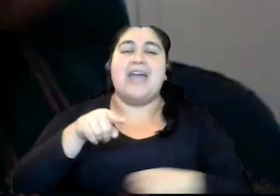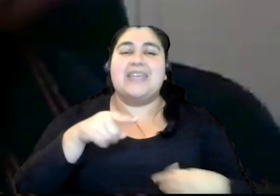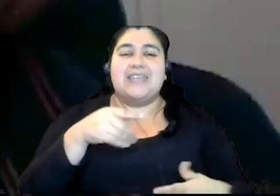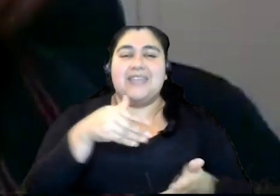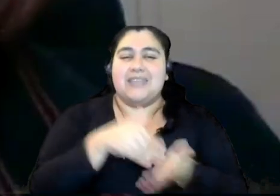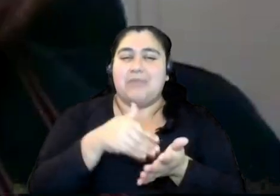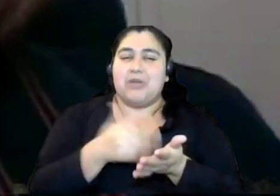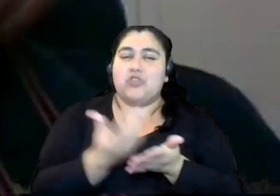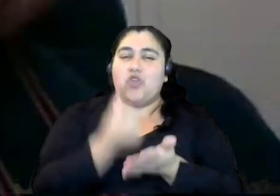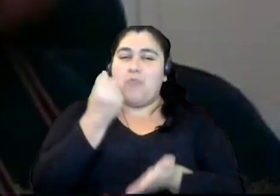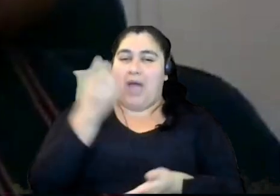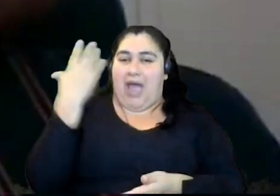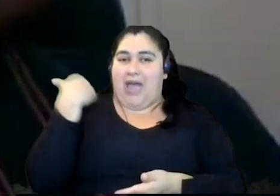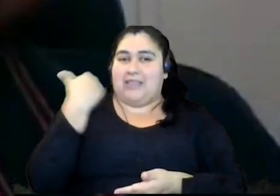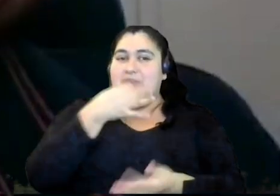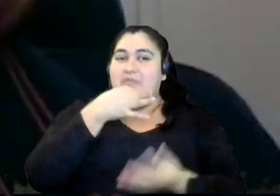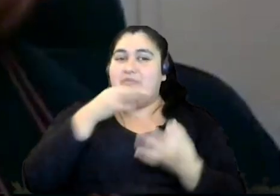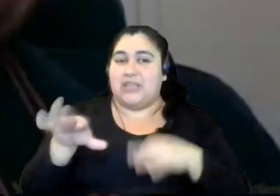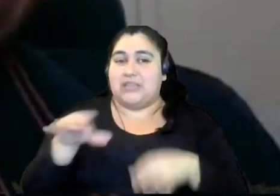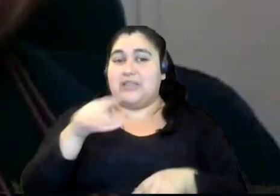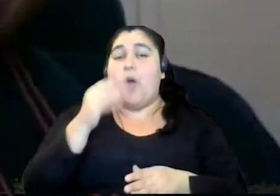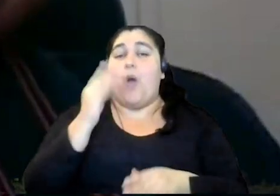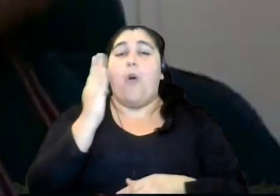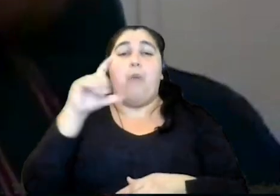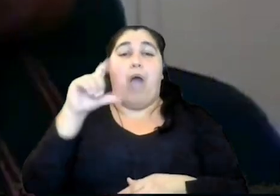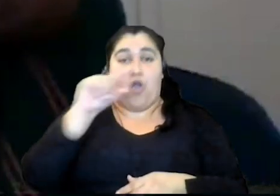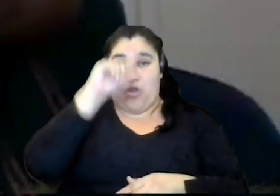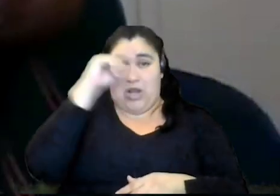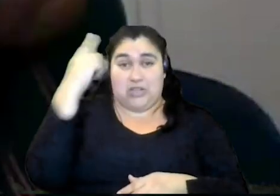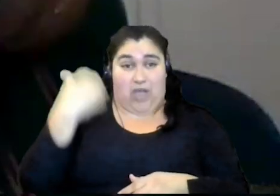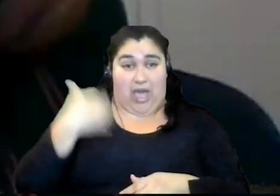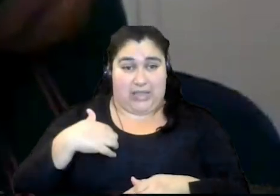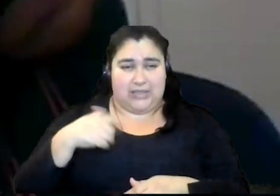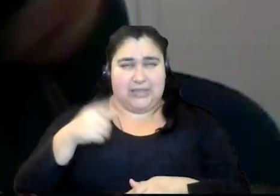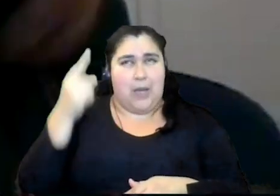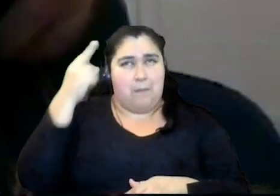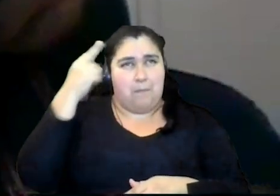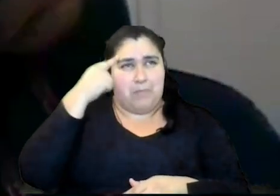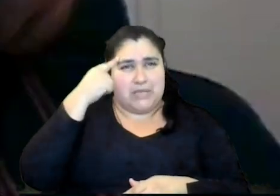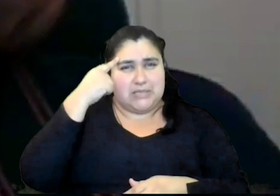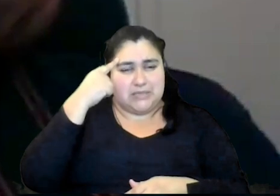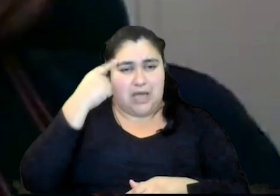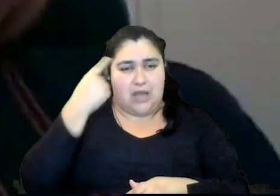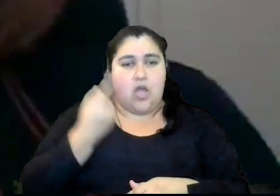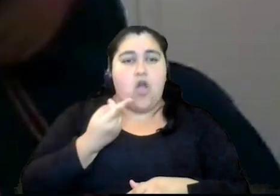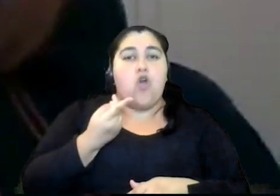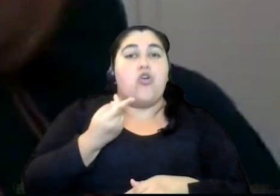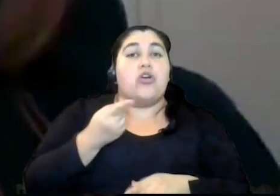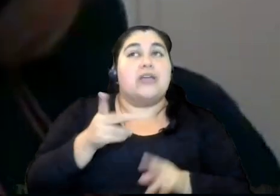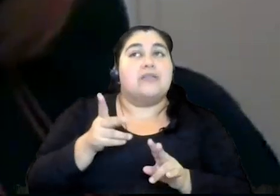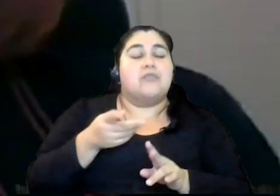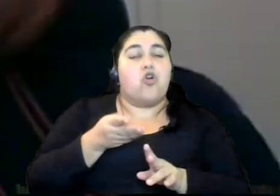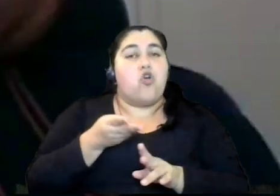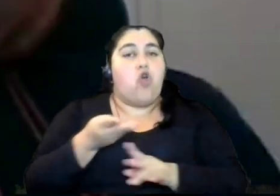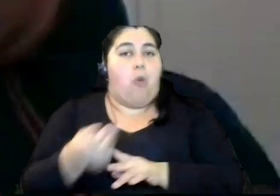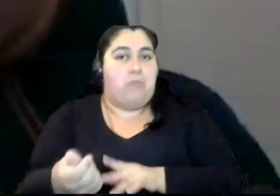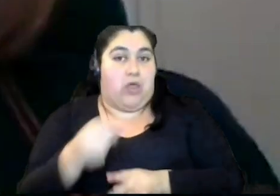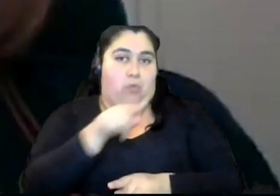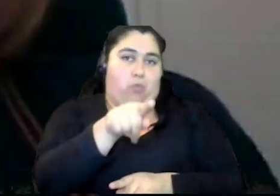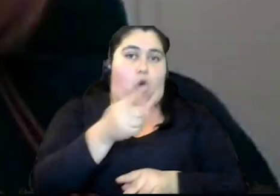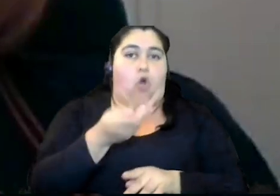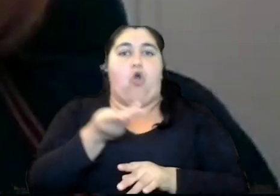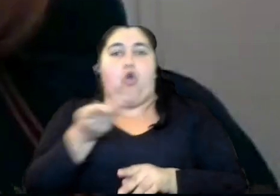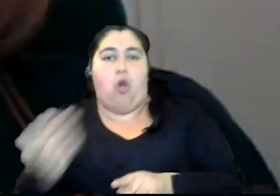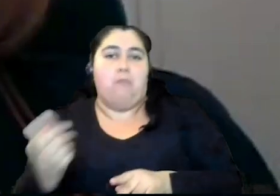cotización del día de venta del Banco de la Nación Argentina. Déjame pensar, tipo comprador. Vos tendrías que salir a comprar